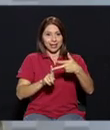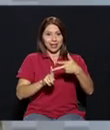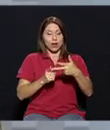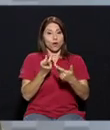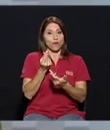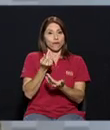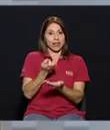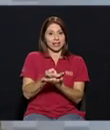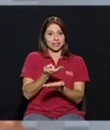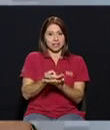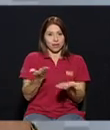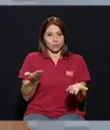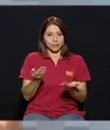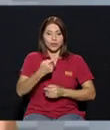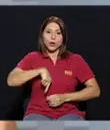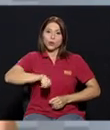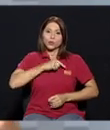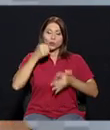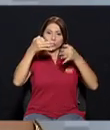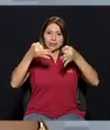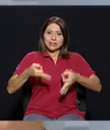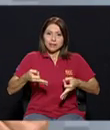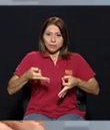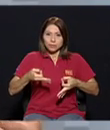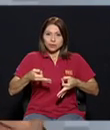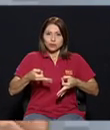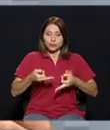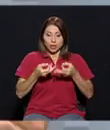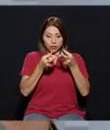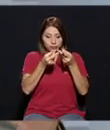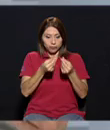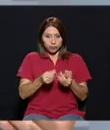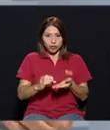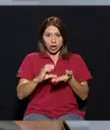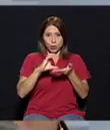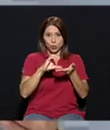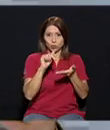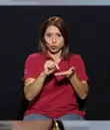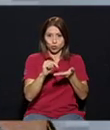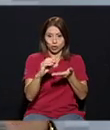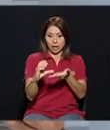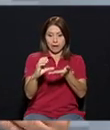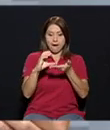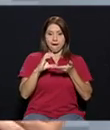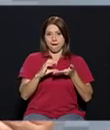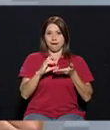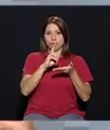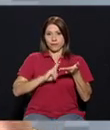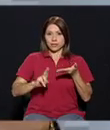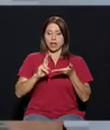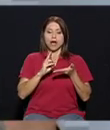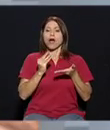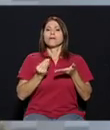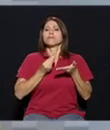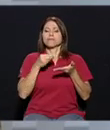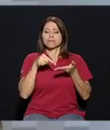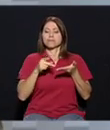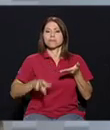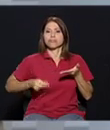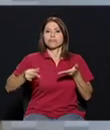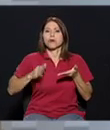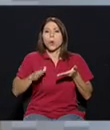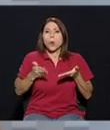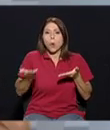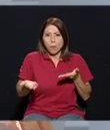lo financiero. Nosotros decidimos cómo se gastan los recursos que se nos asigna, el